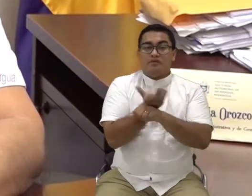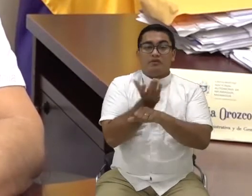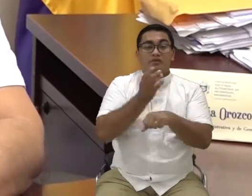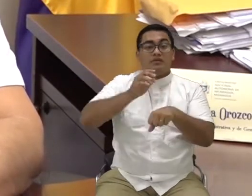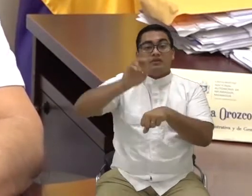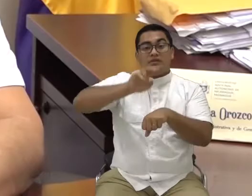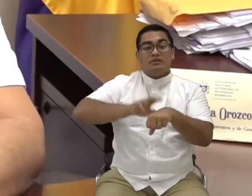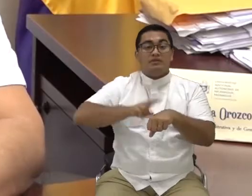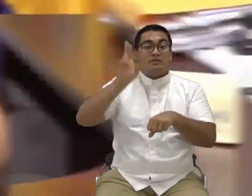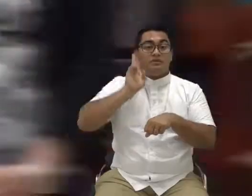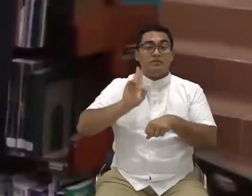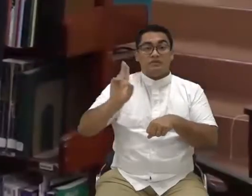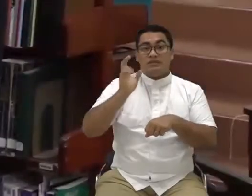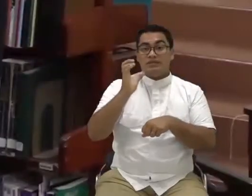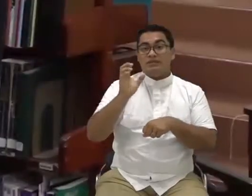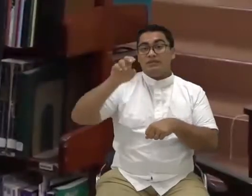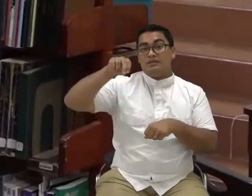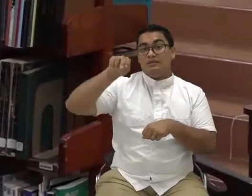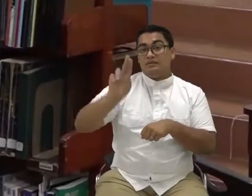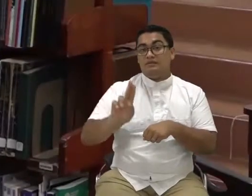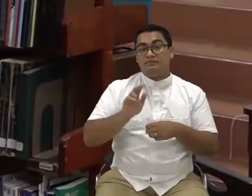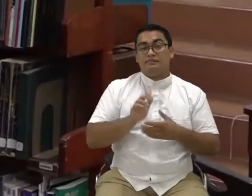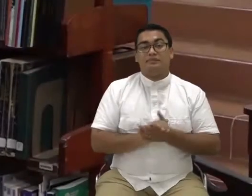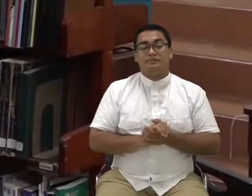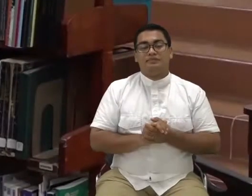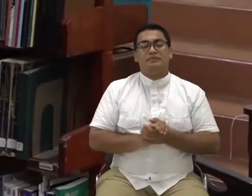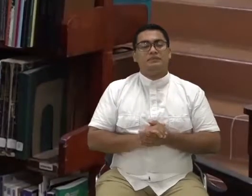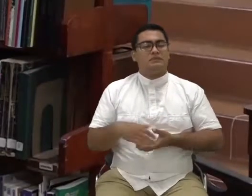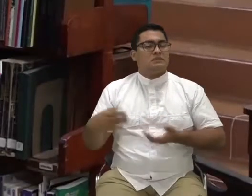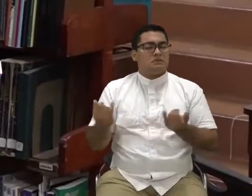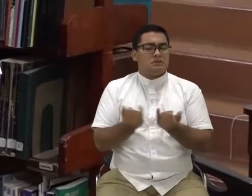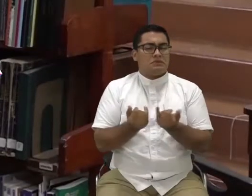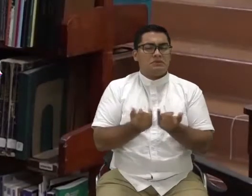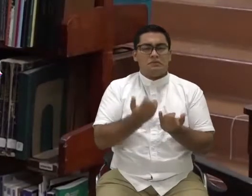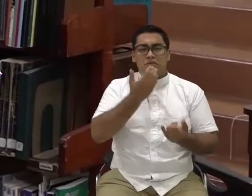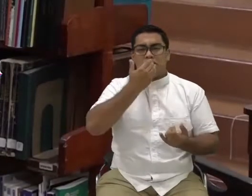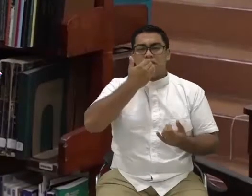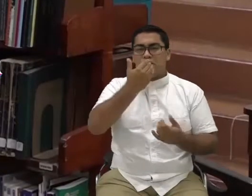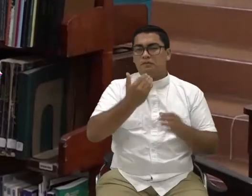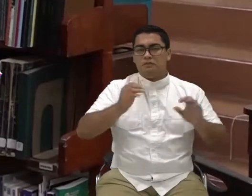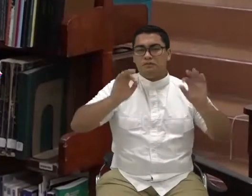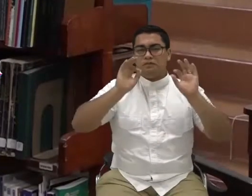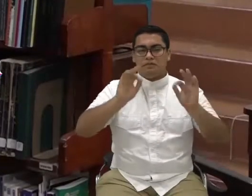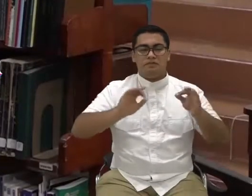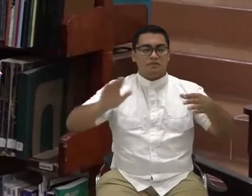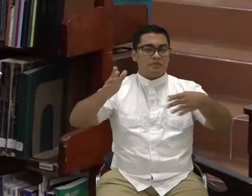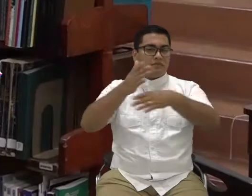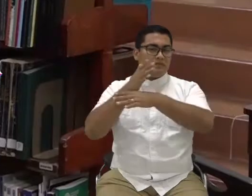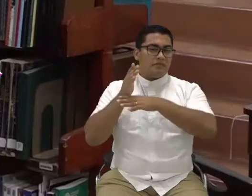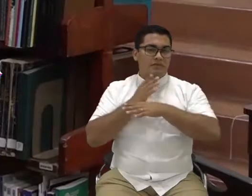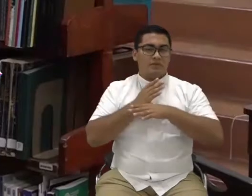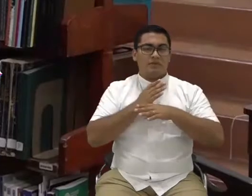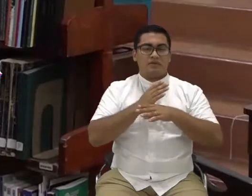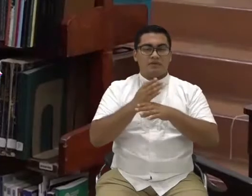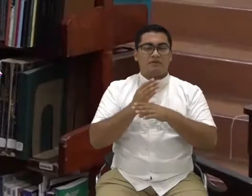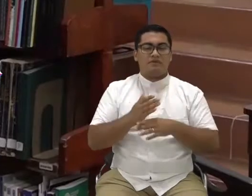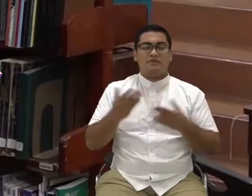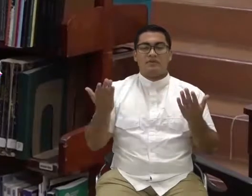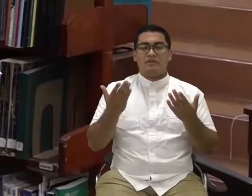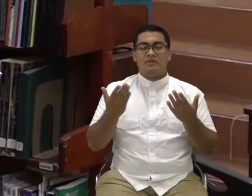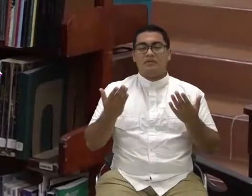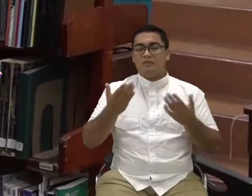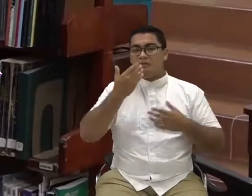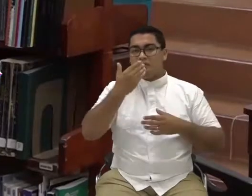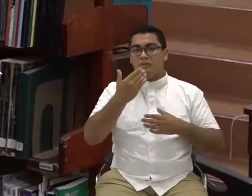de Universidades. Esto ha venido a fortalecer las capacidades de cada una de las